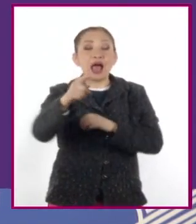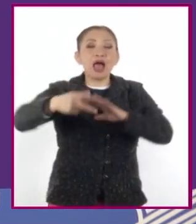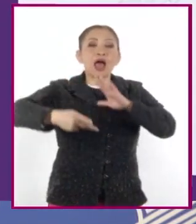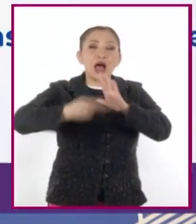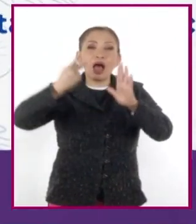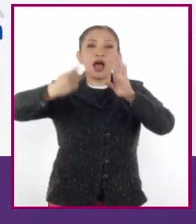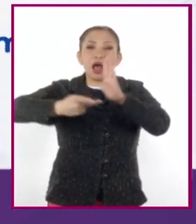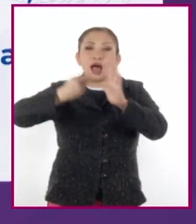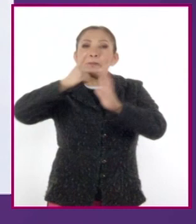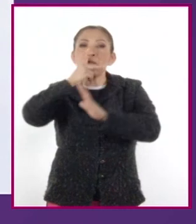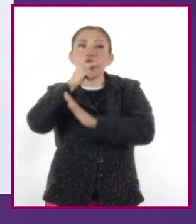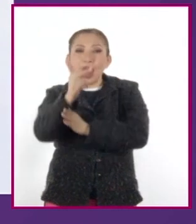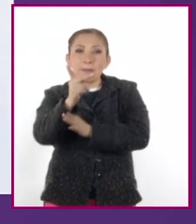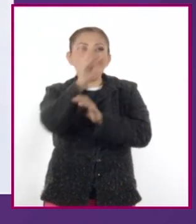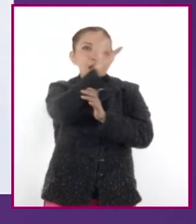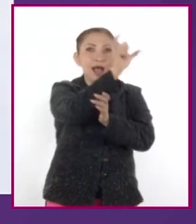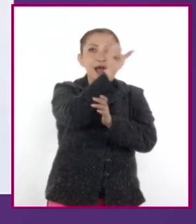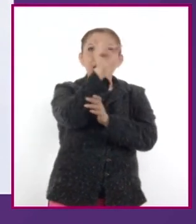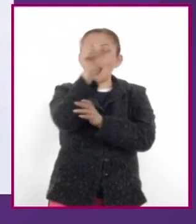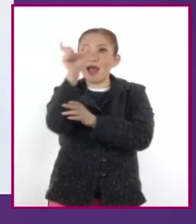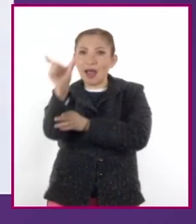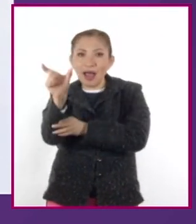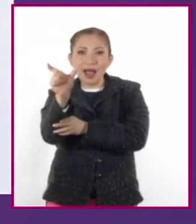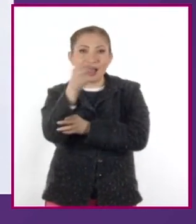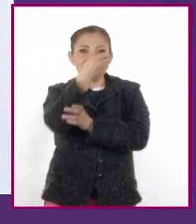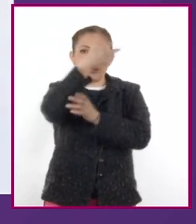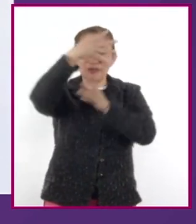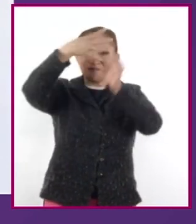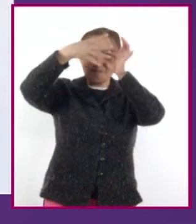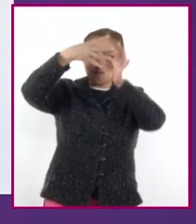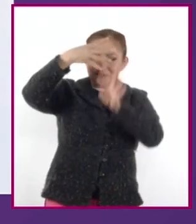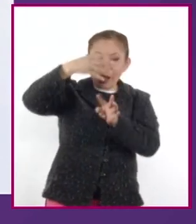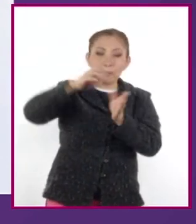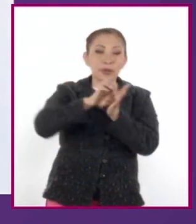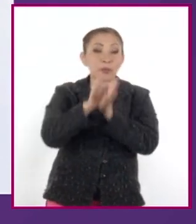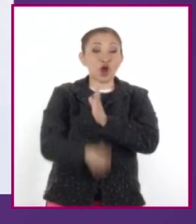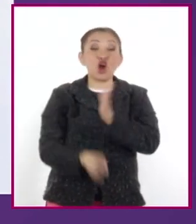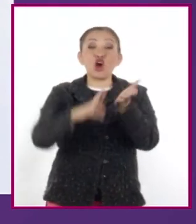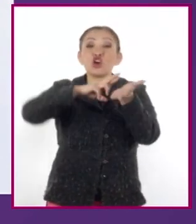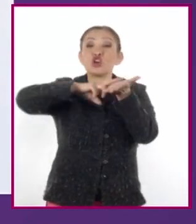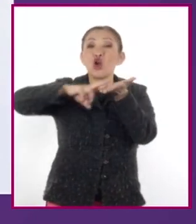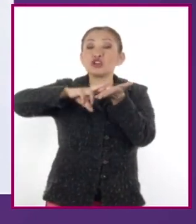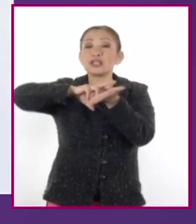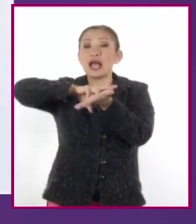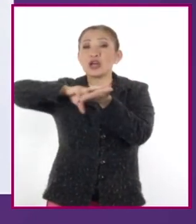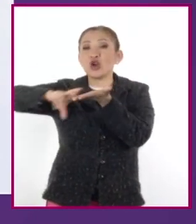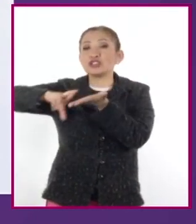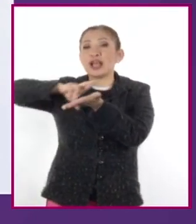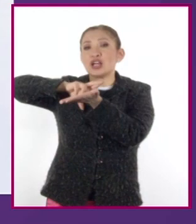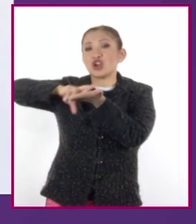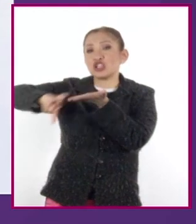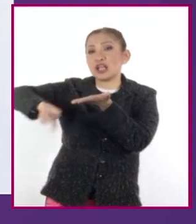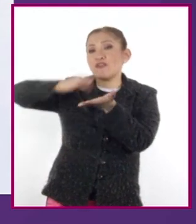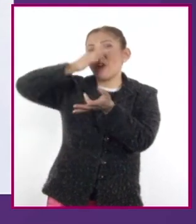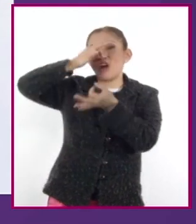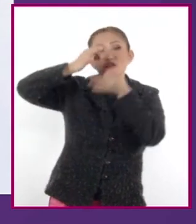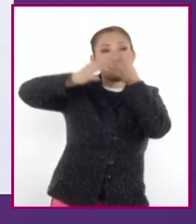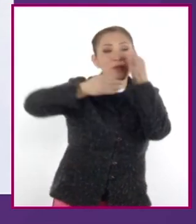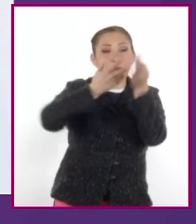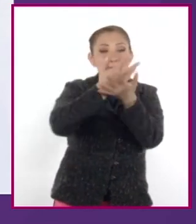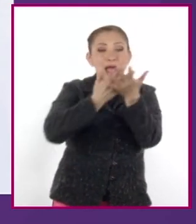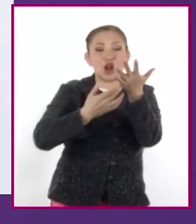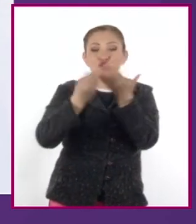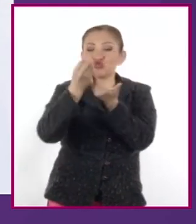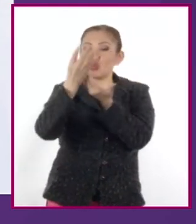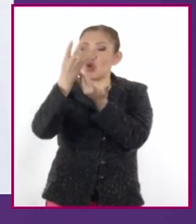repetición de una palabra al principio de una serie de versos, como en el caso de rosas, rosas, rosas a mis dedos